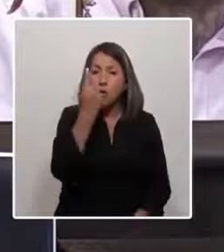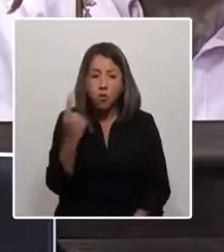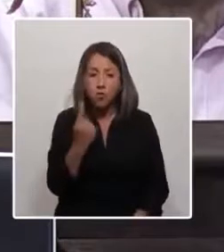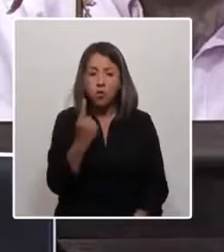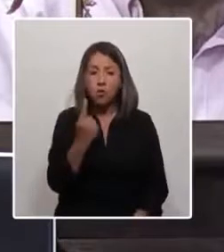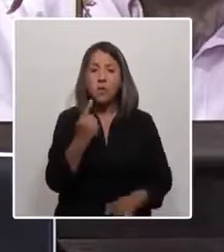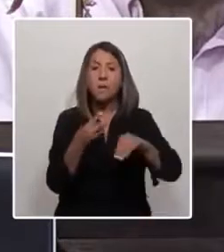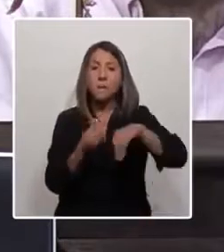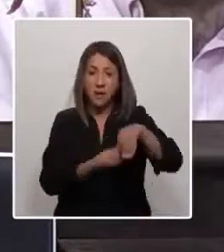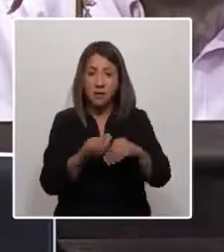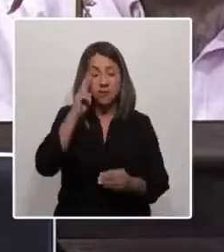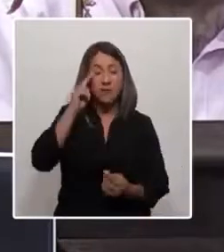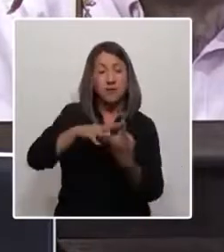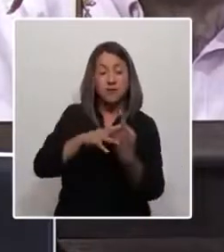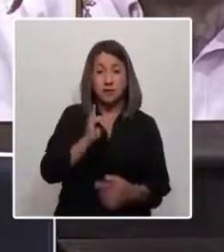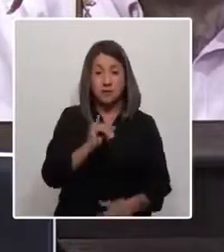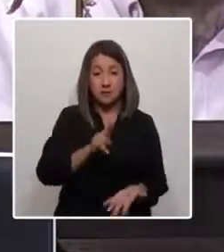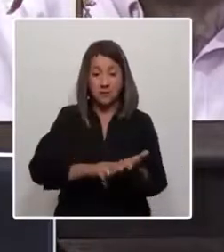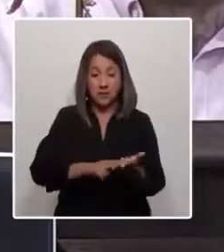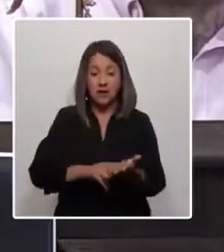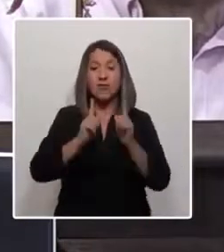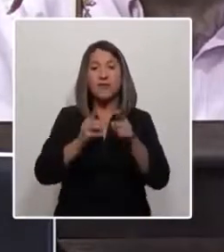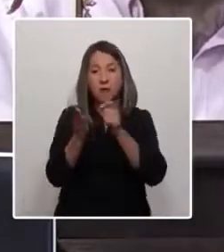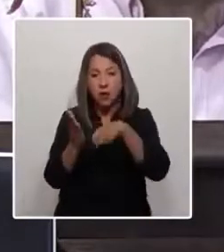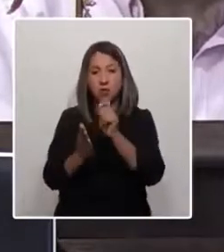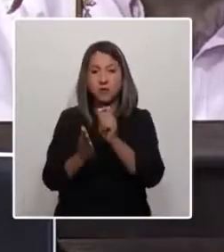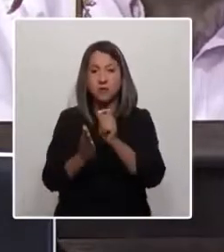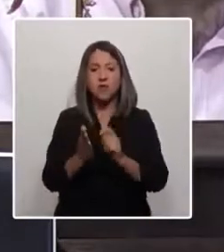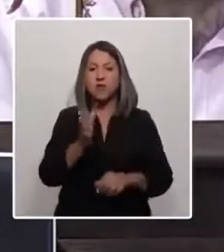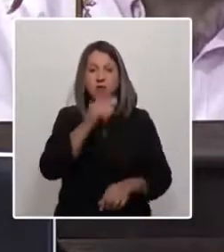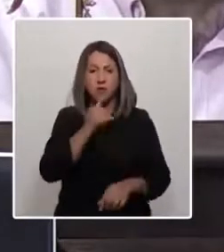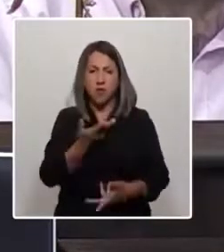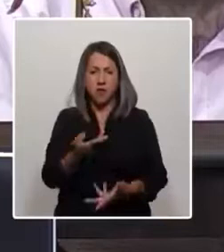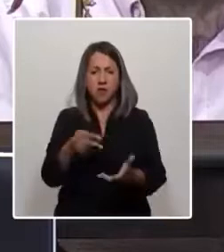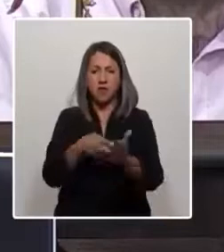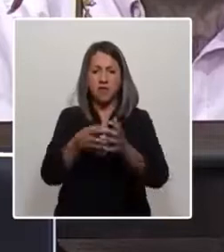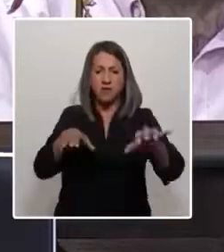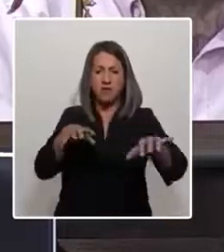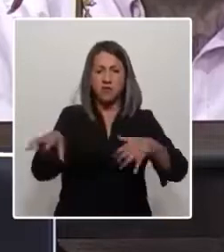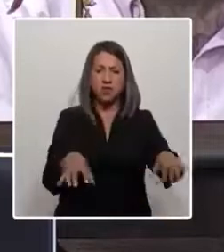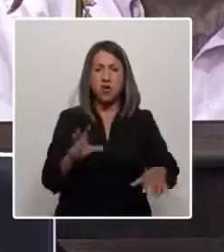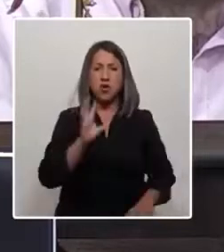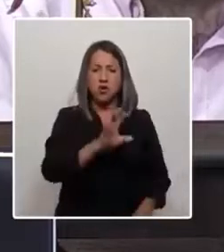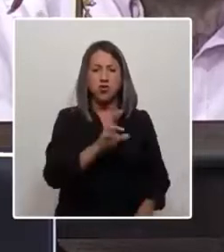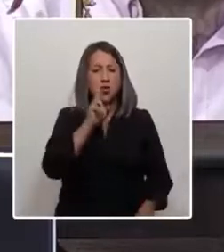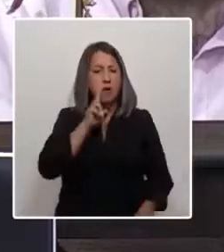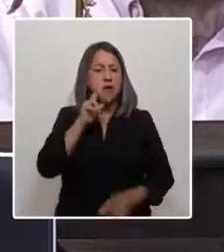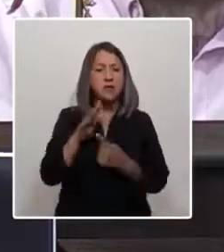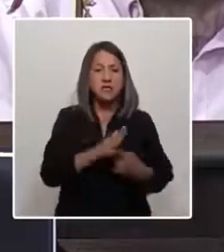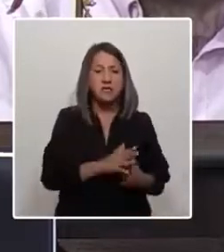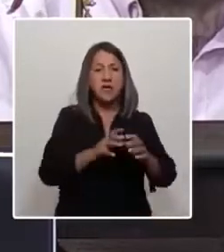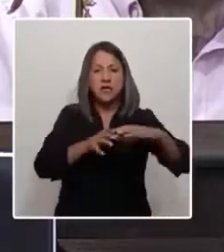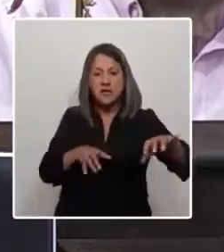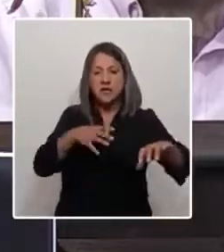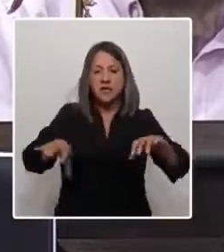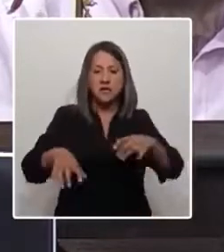mestizo. Porque si es así, habría que reconocer que no hay espacio para divisiones odiosas, racistas, segregadoras